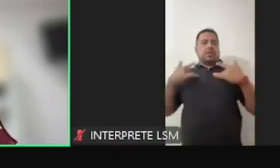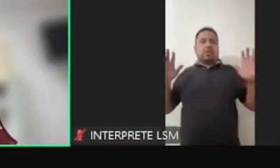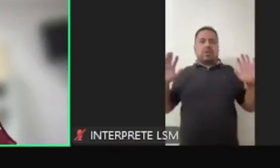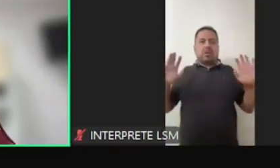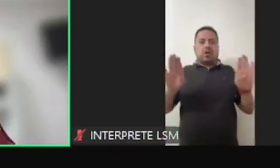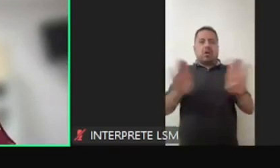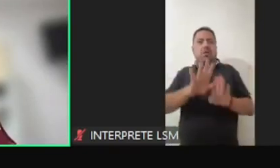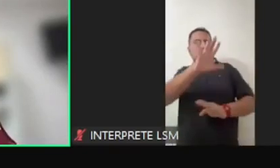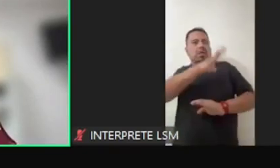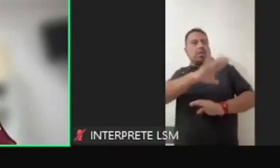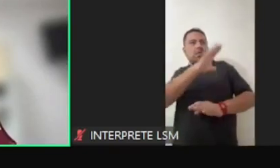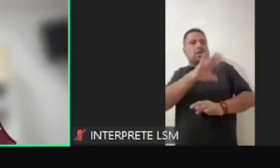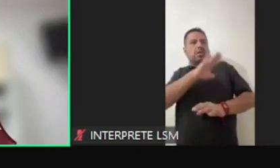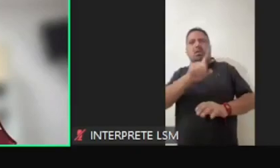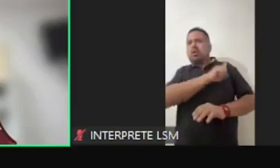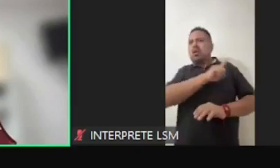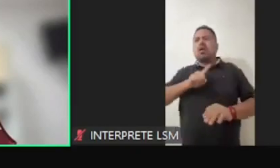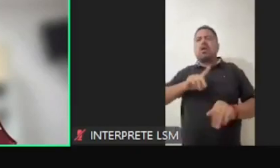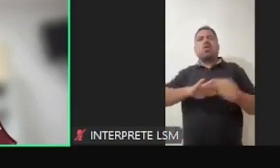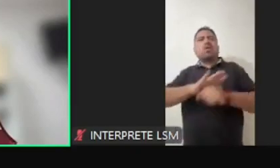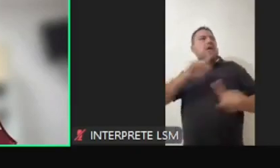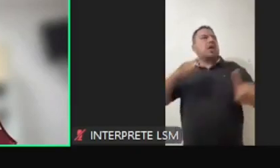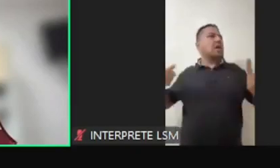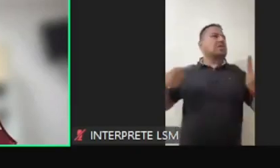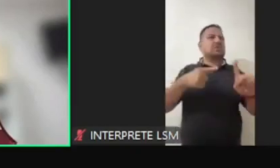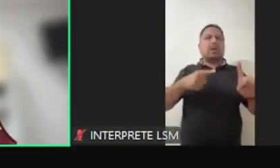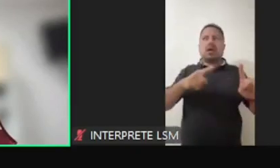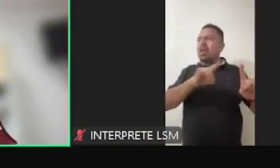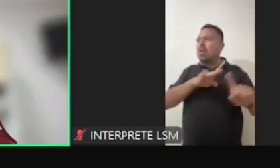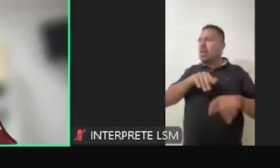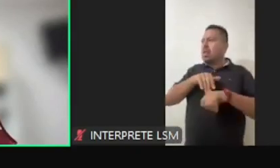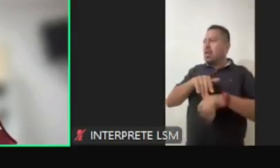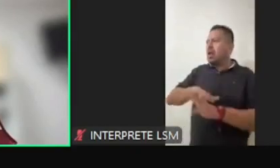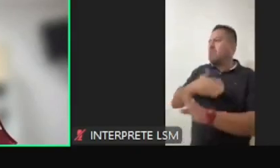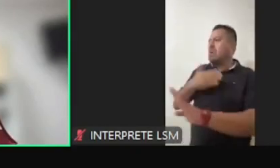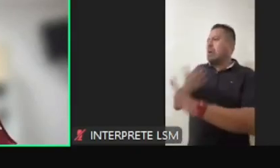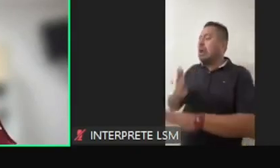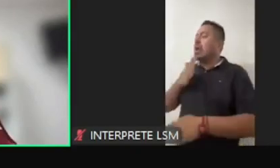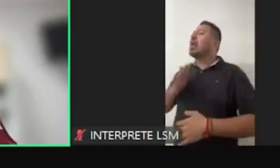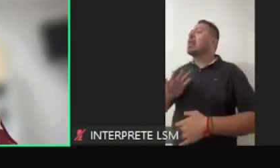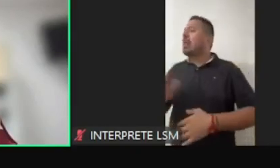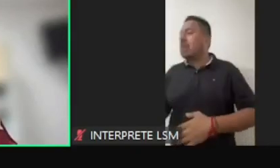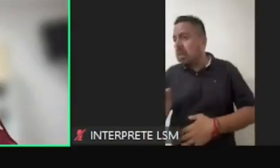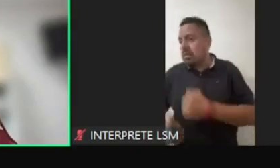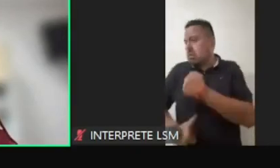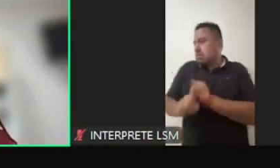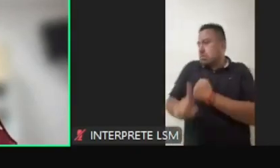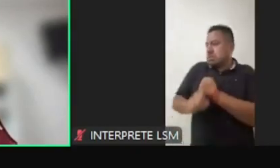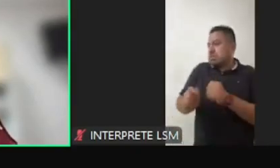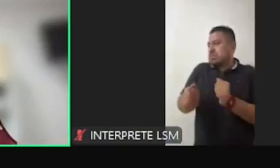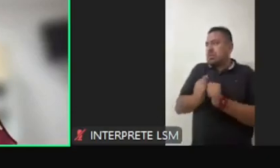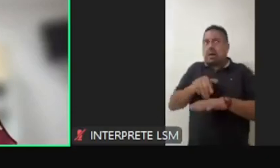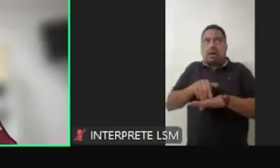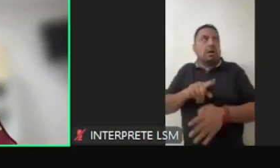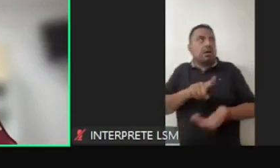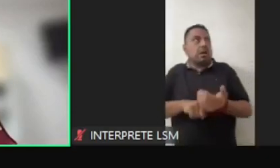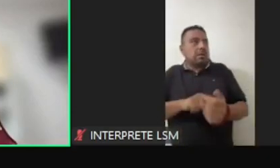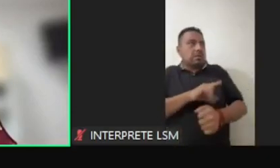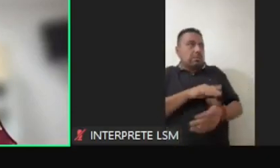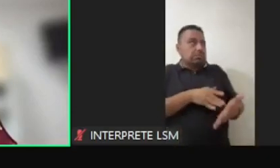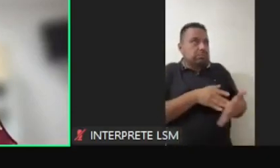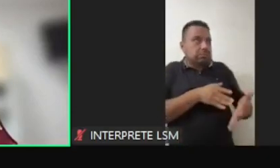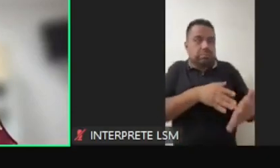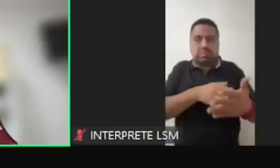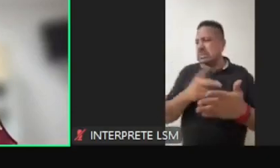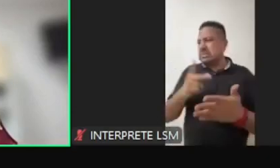omisiones que tengan por objeto resultado intimidar molestar o causar un daño perjuicio u obstaculizar El ejercicio